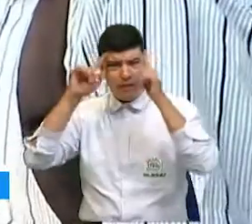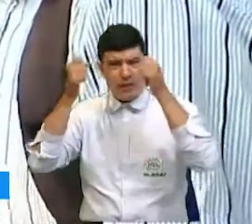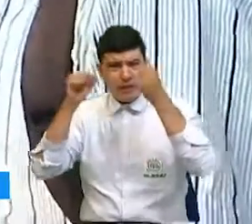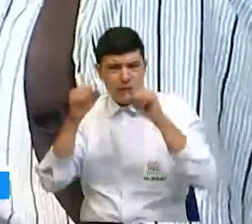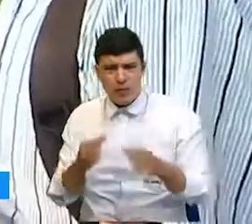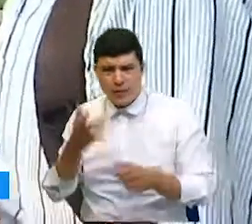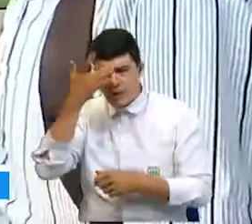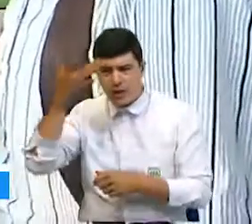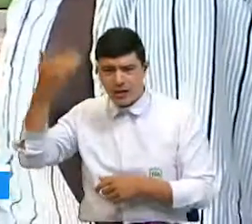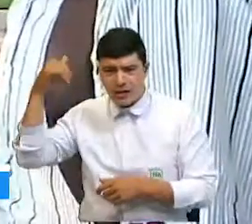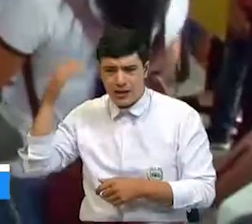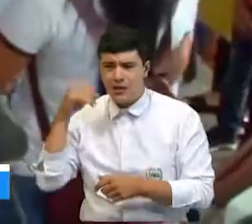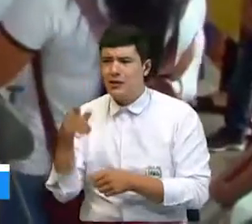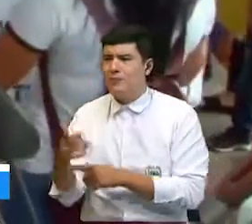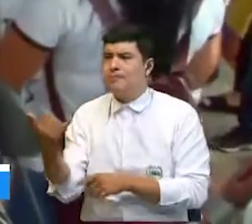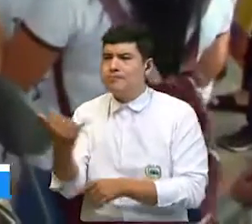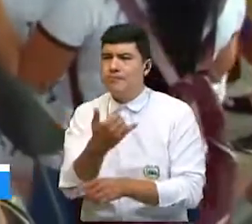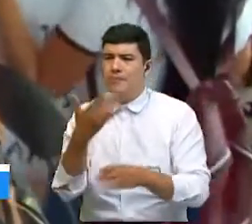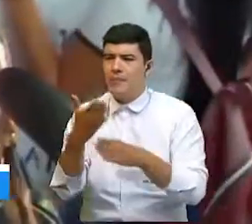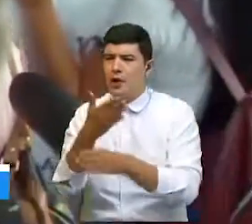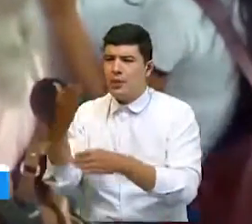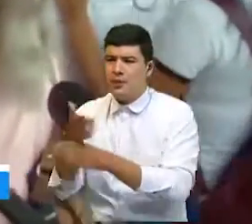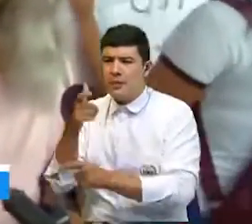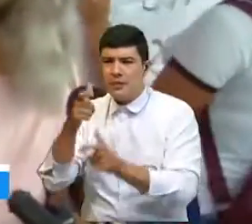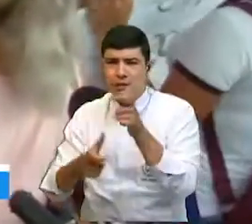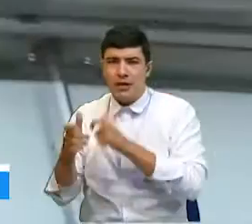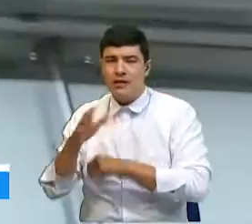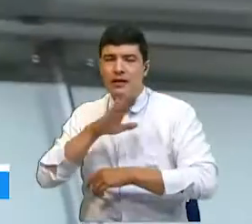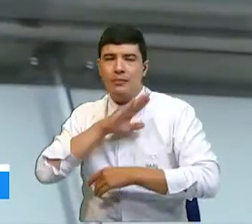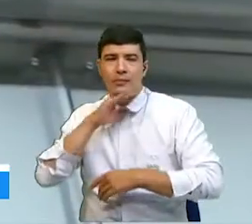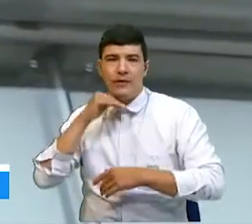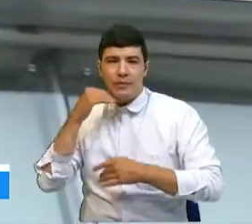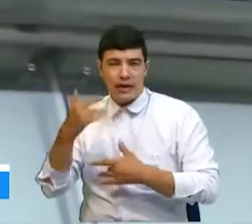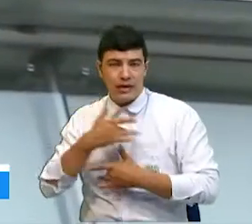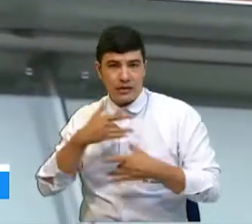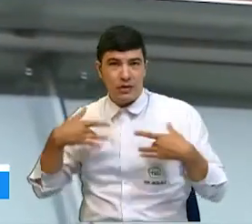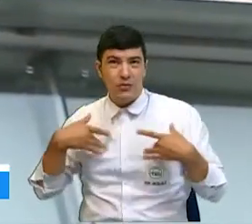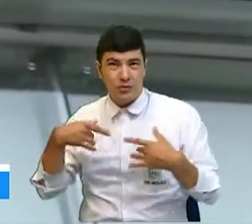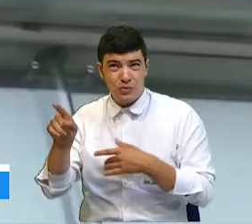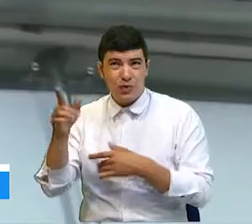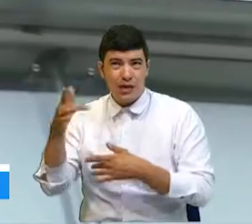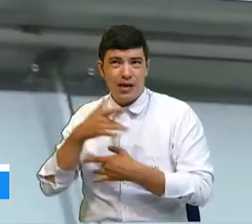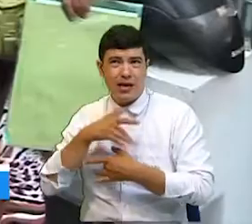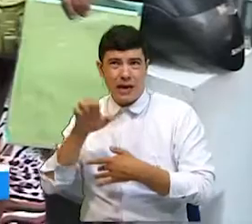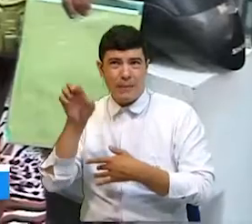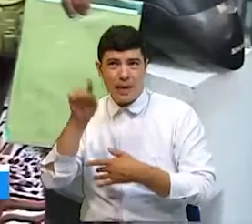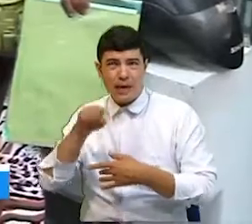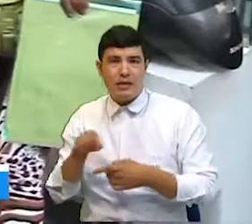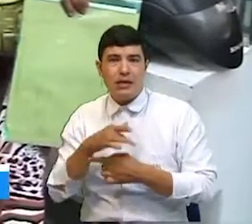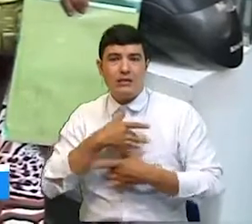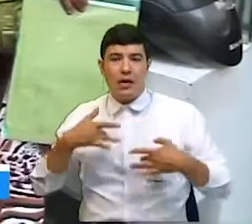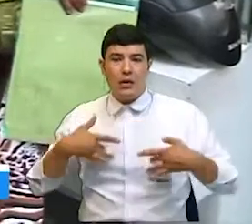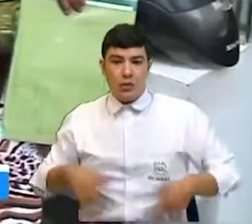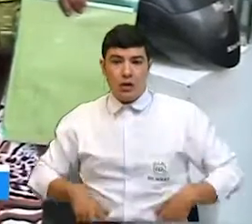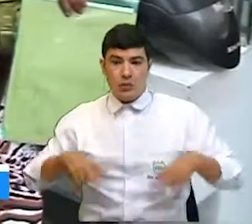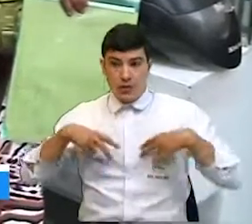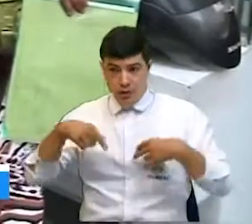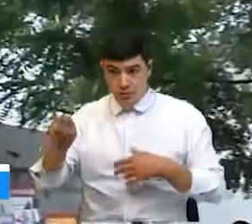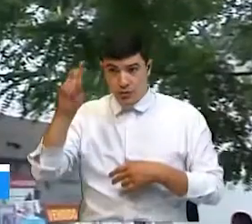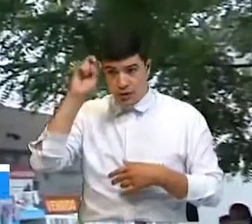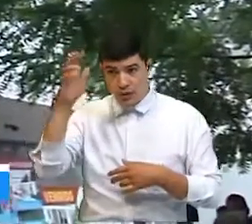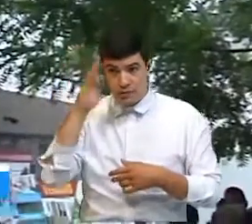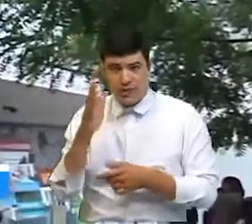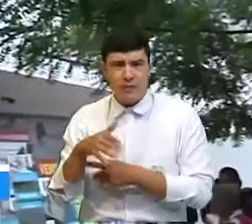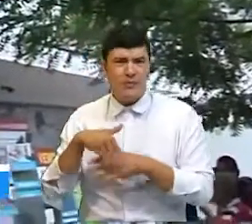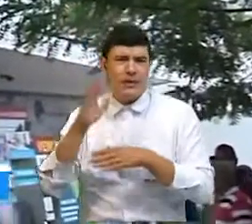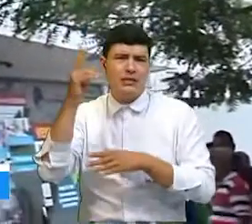preocupación ante las problemáticas que se han presentado por la liquidación de la EPS Salud Vida, que atiende, según la Fundación Provida en Norte de